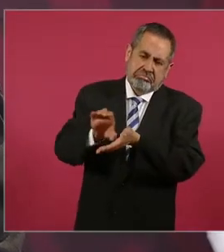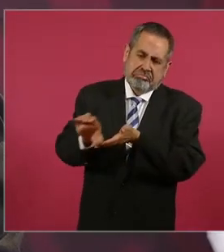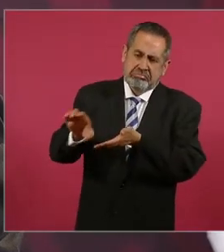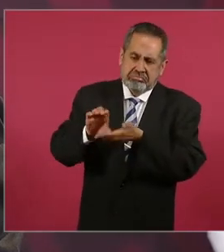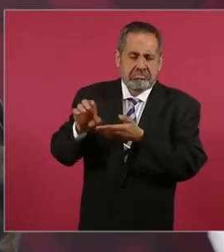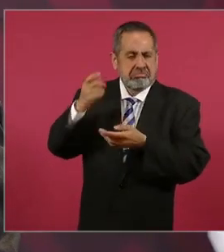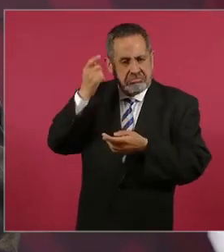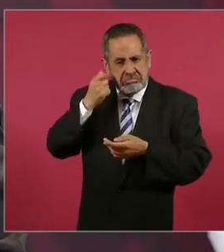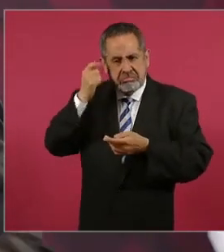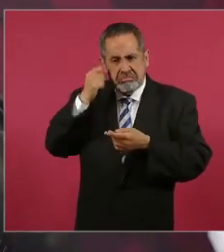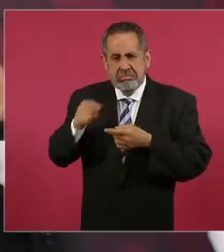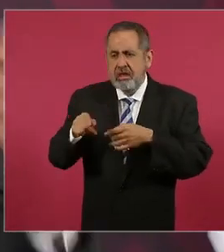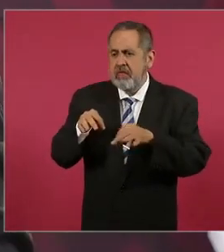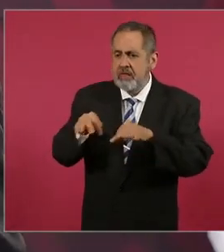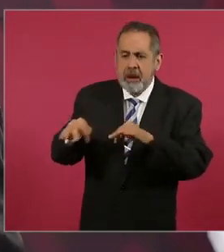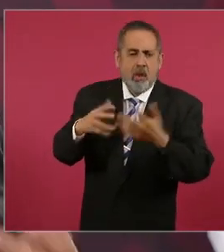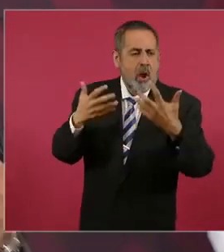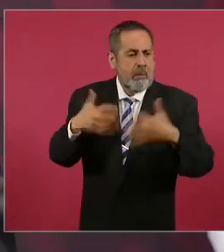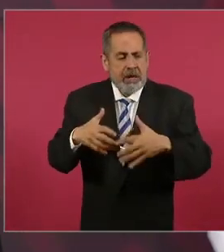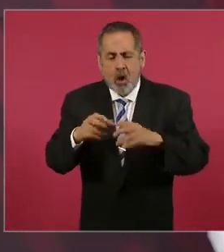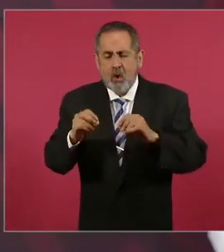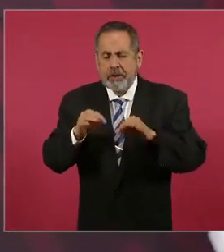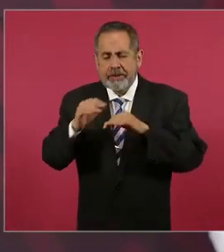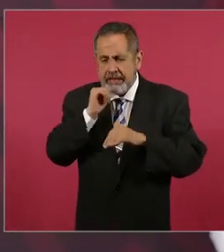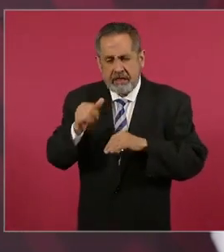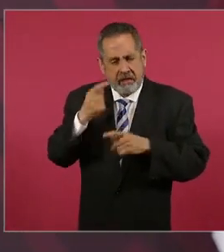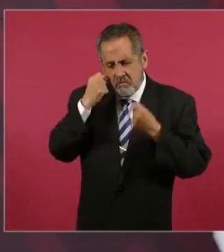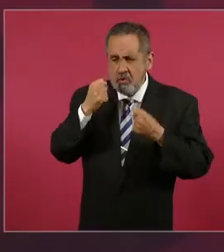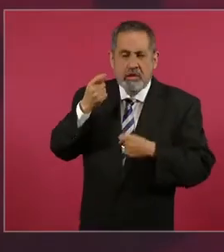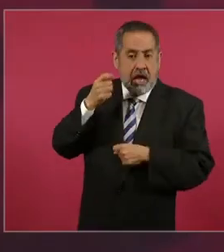se haya trabajado en una empresa o no,